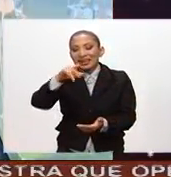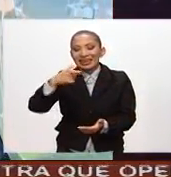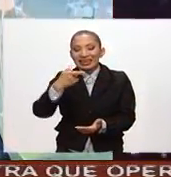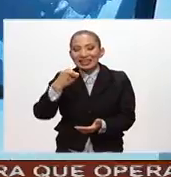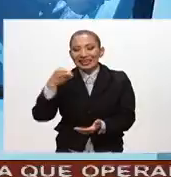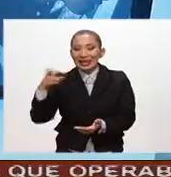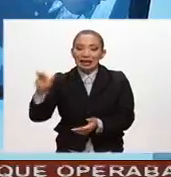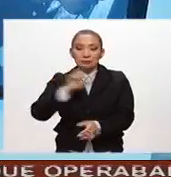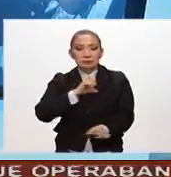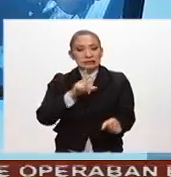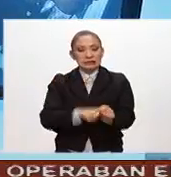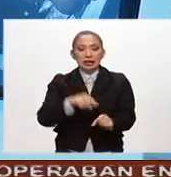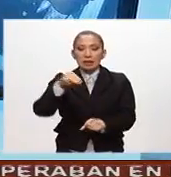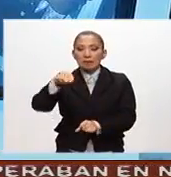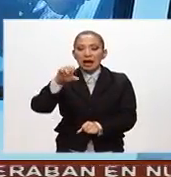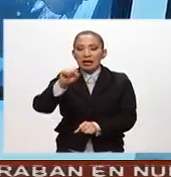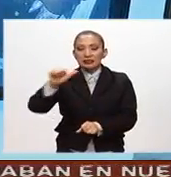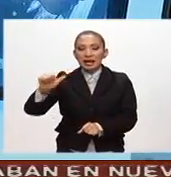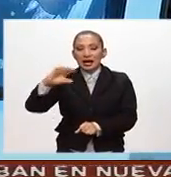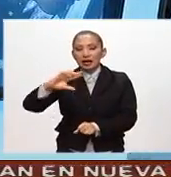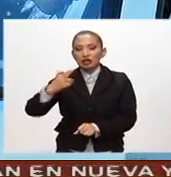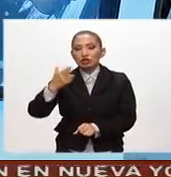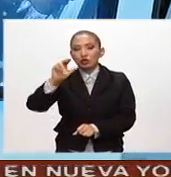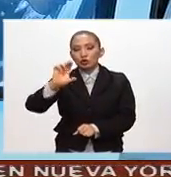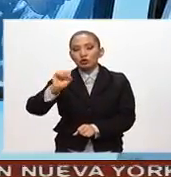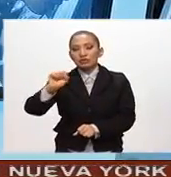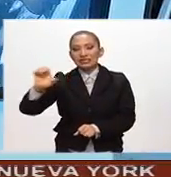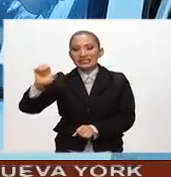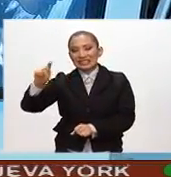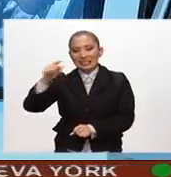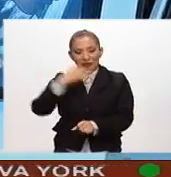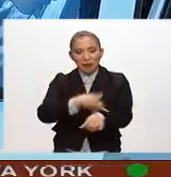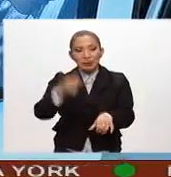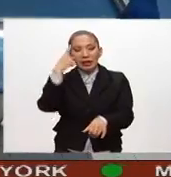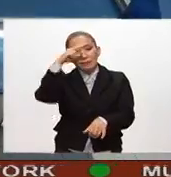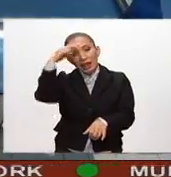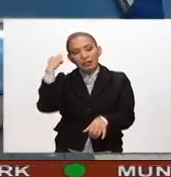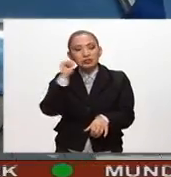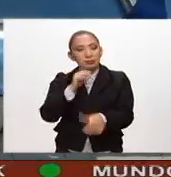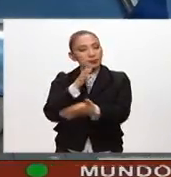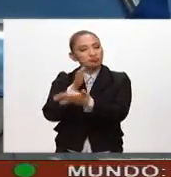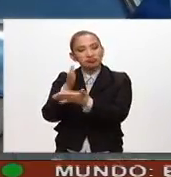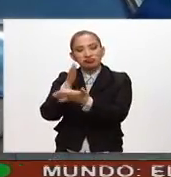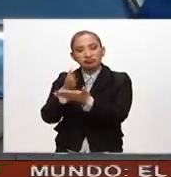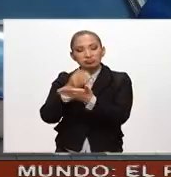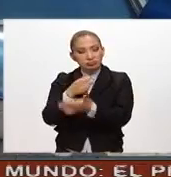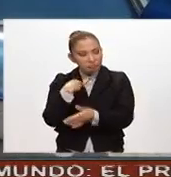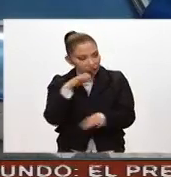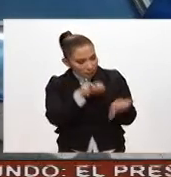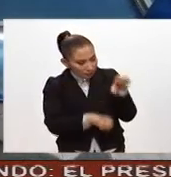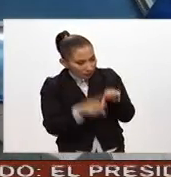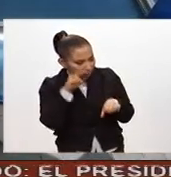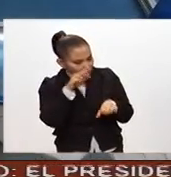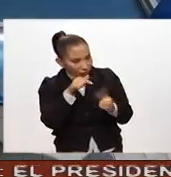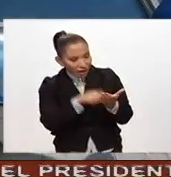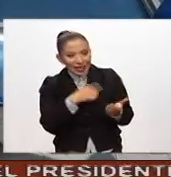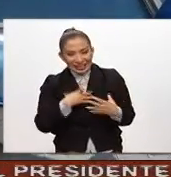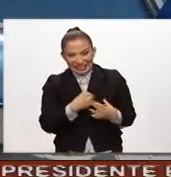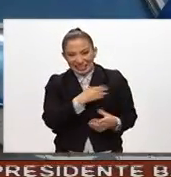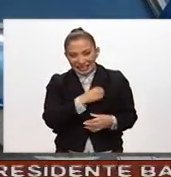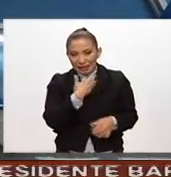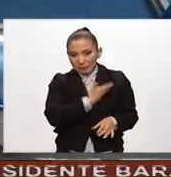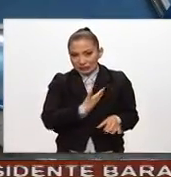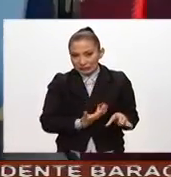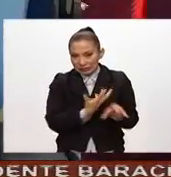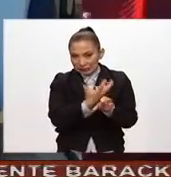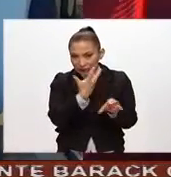por cierto, exclusivo de Massachusetts, donde la familia vacaciona cada verano. De acuerdo con un empleado del local, la hija menor de los Obama